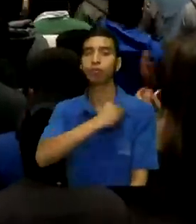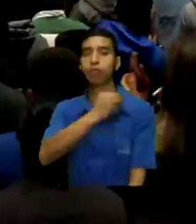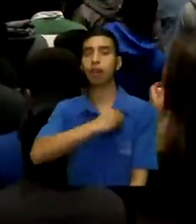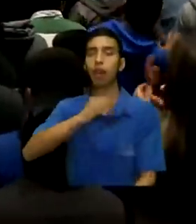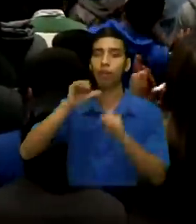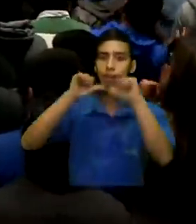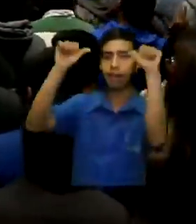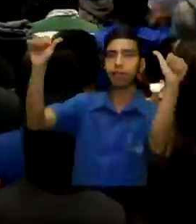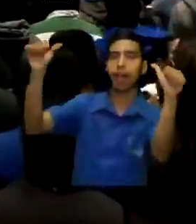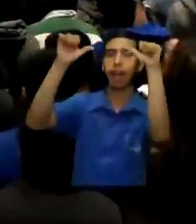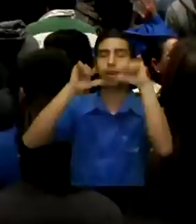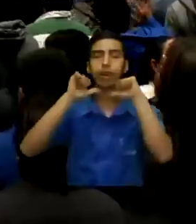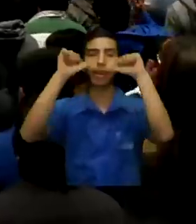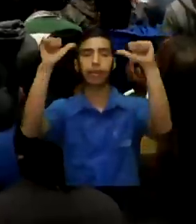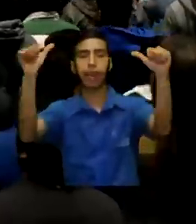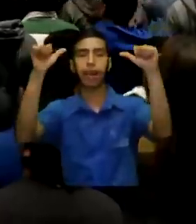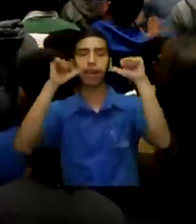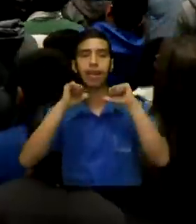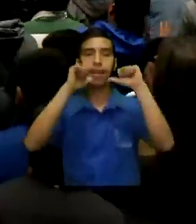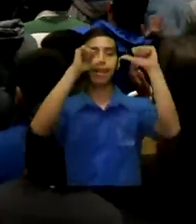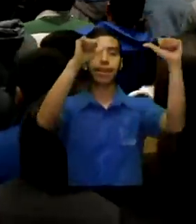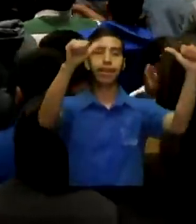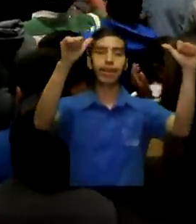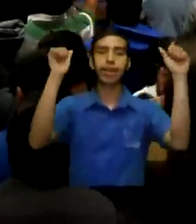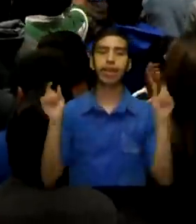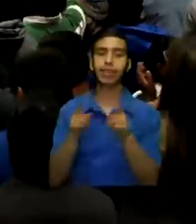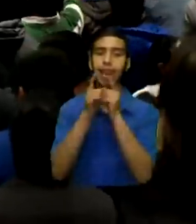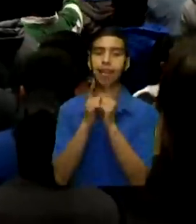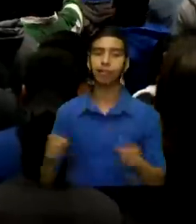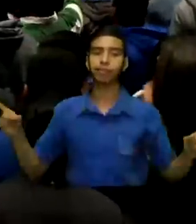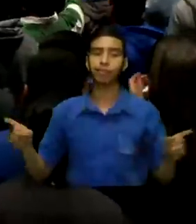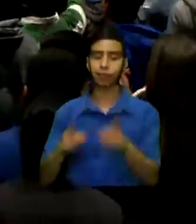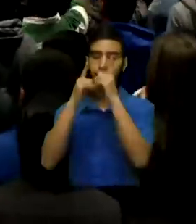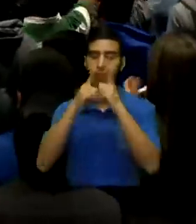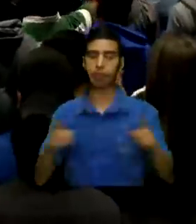Quiero gritar, gritar, gritar,